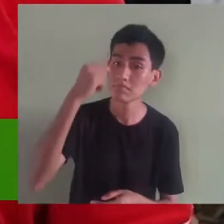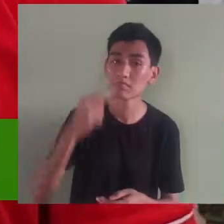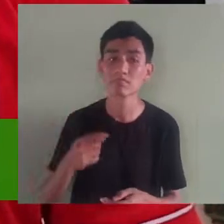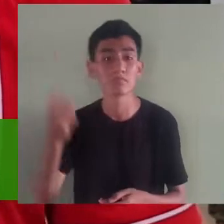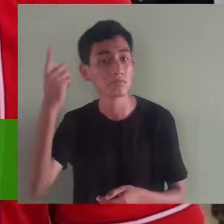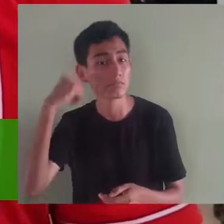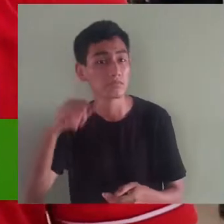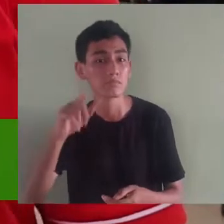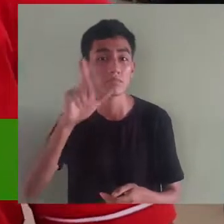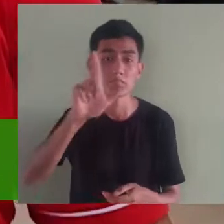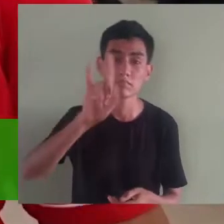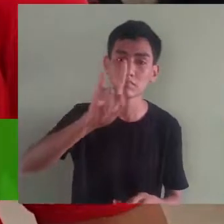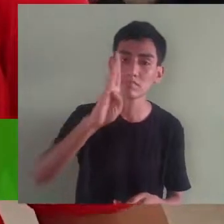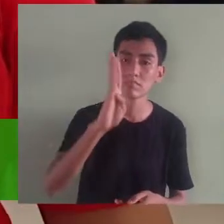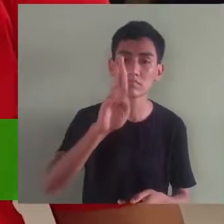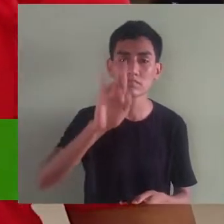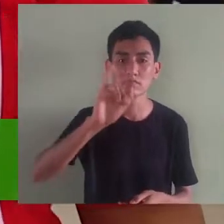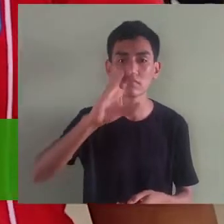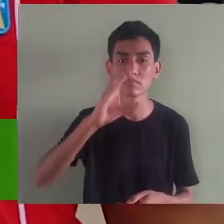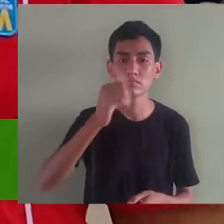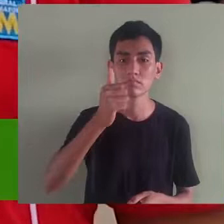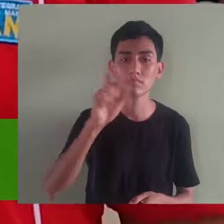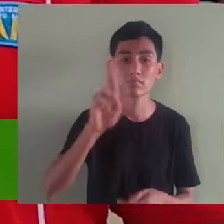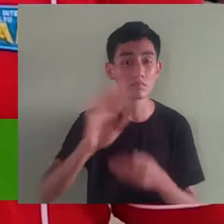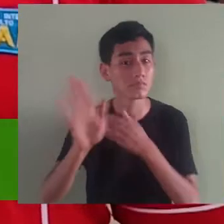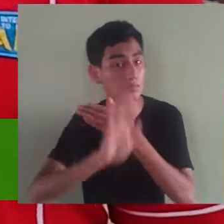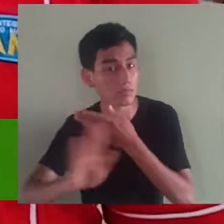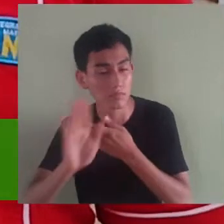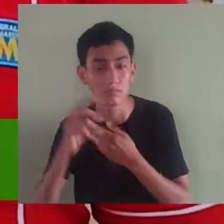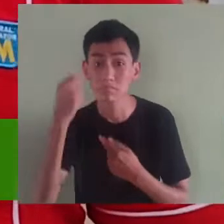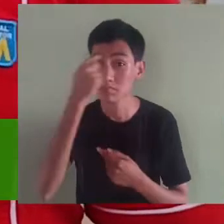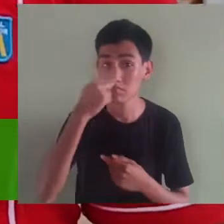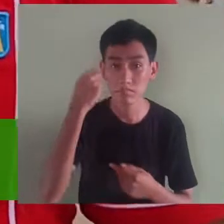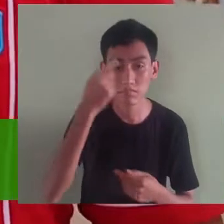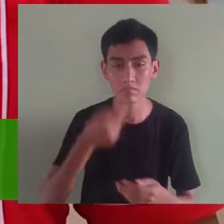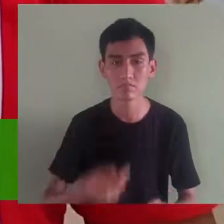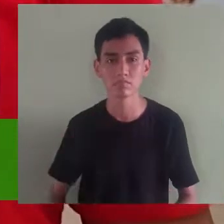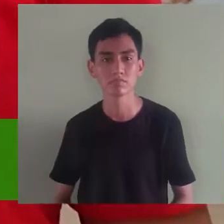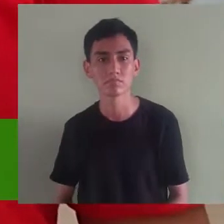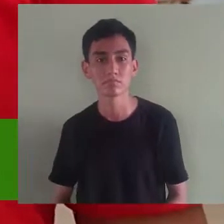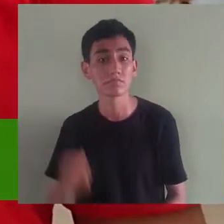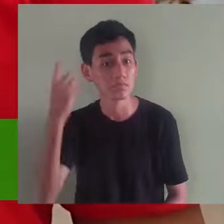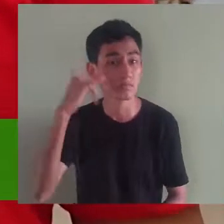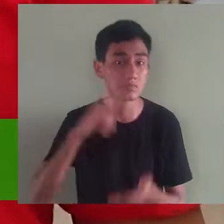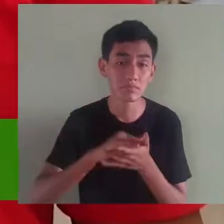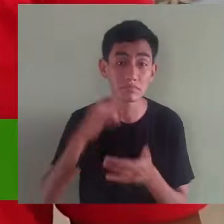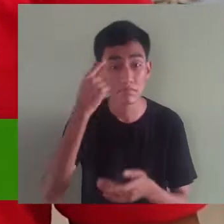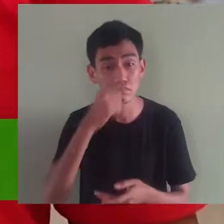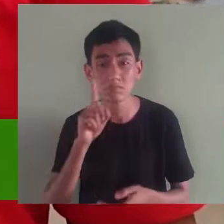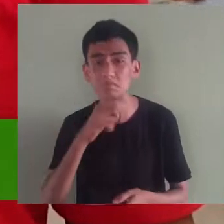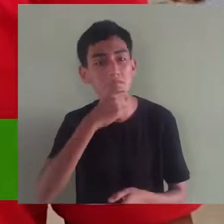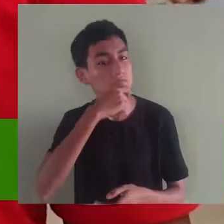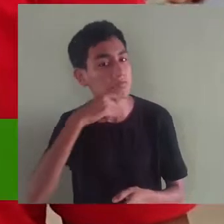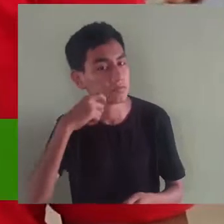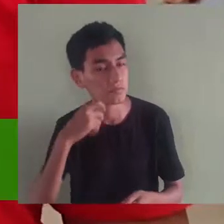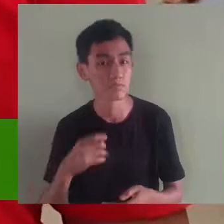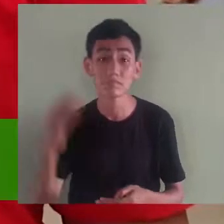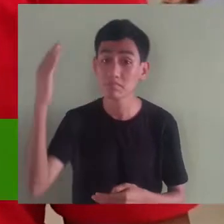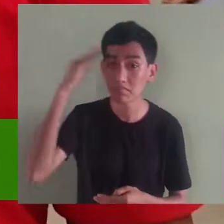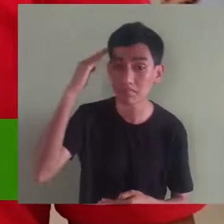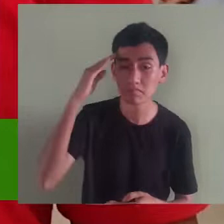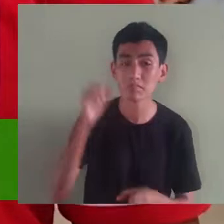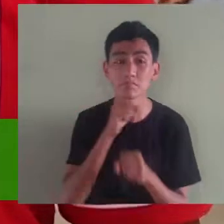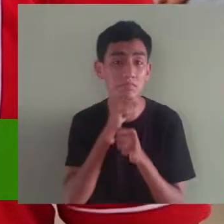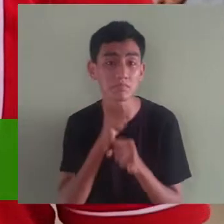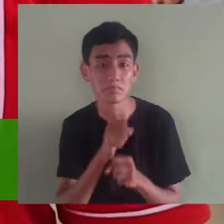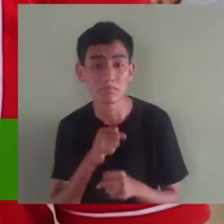artificiales, que sirven exclusivamente para evitar que la resequedad de los ojos. Sabemos que en las personas adultos mayores los ojos ya no